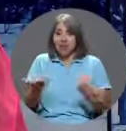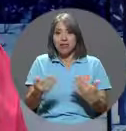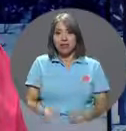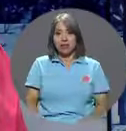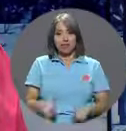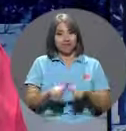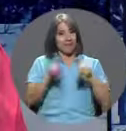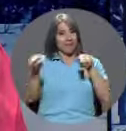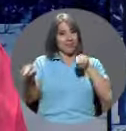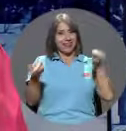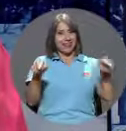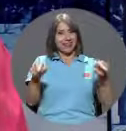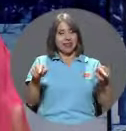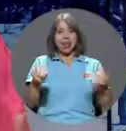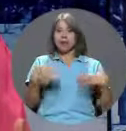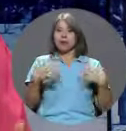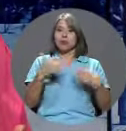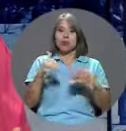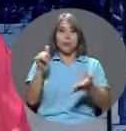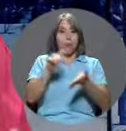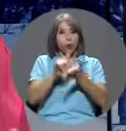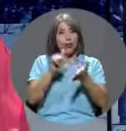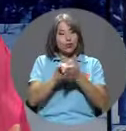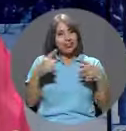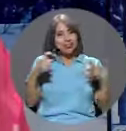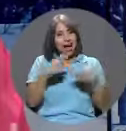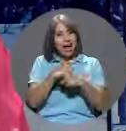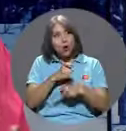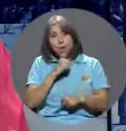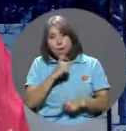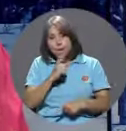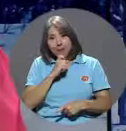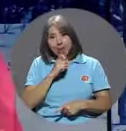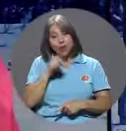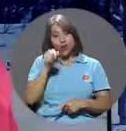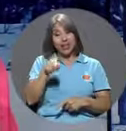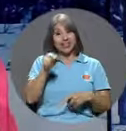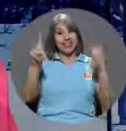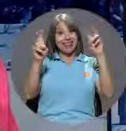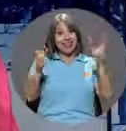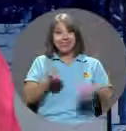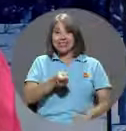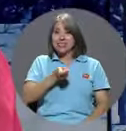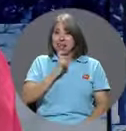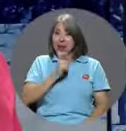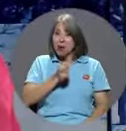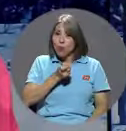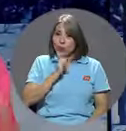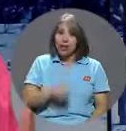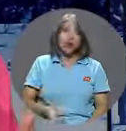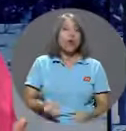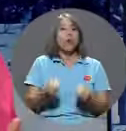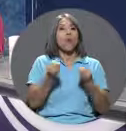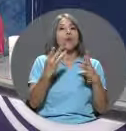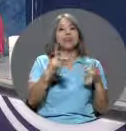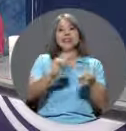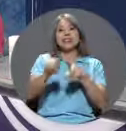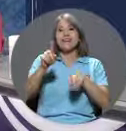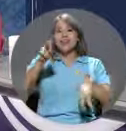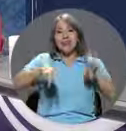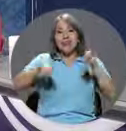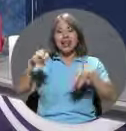de esta expresión, ¿verdad? Sí. Y por eso es que es tan complejo, ¿verdad? Por eso es que este tema es tan complejo, porque es tan